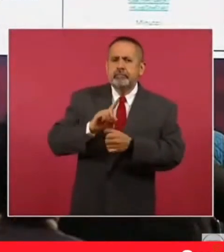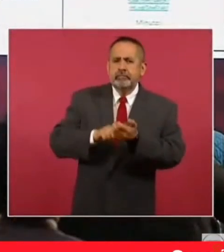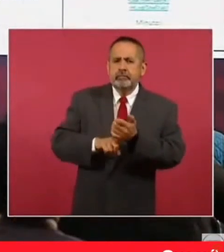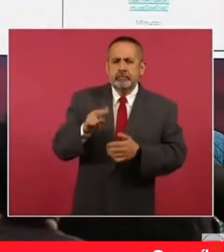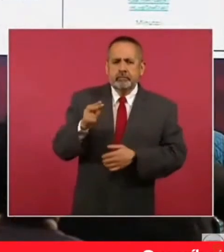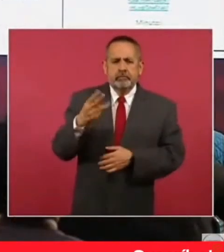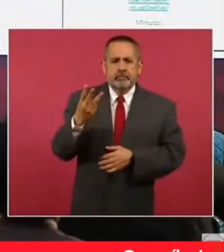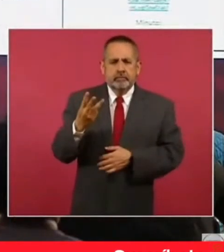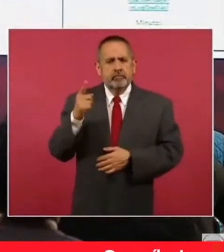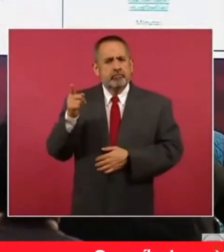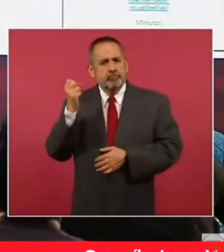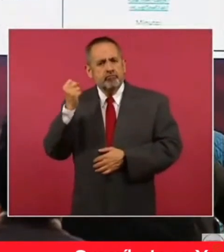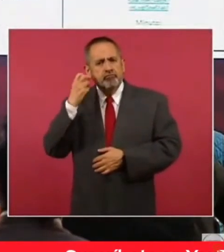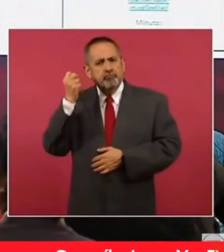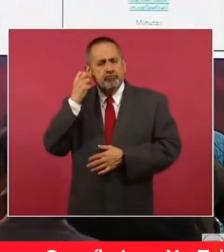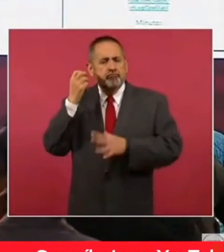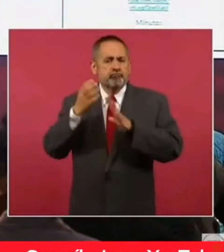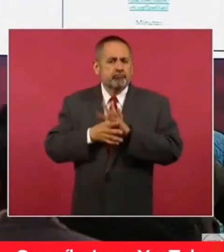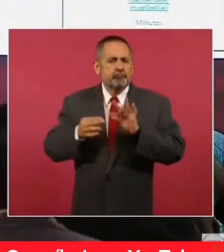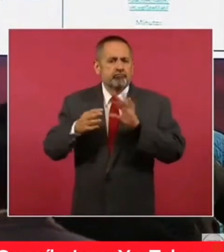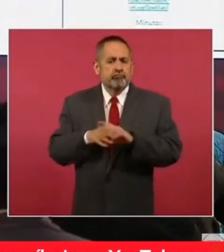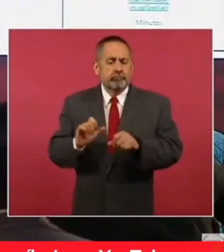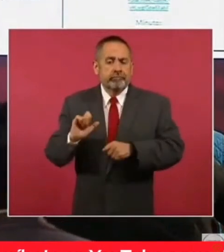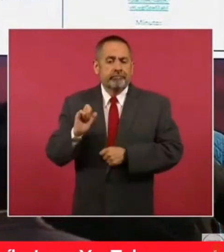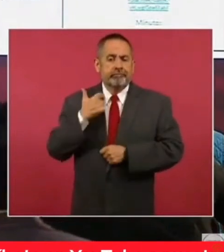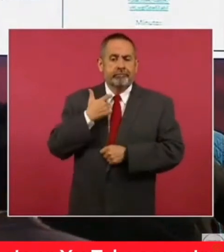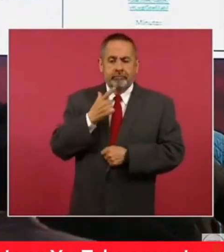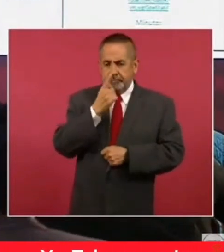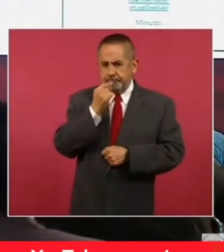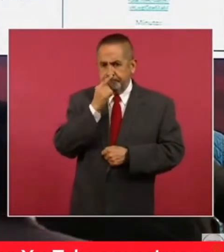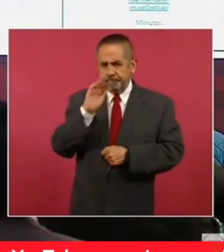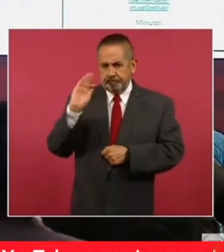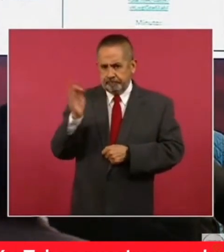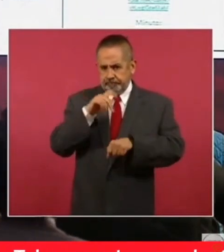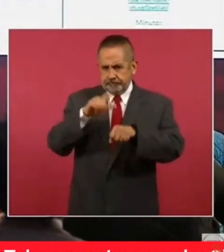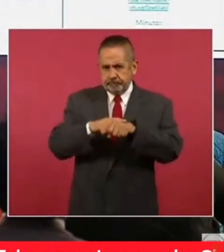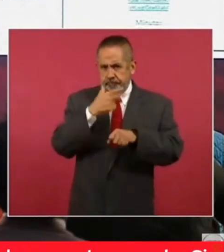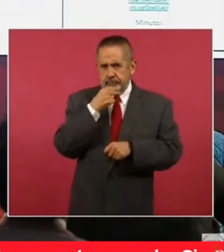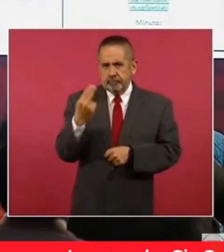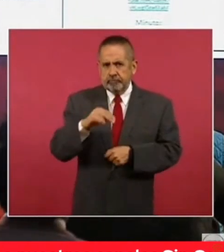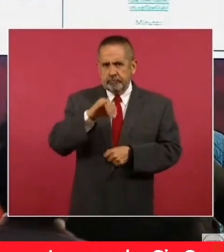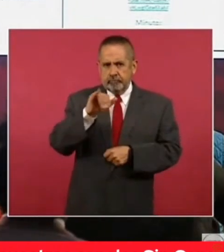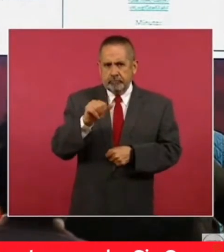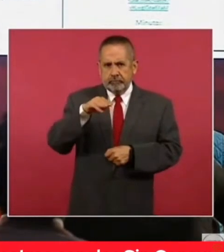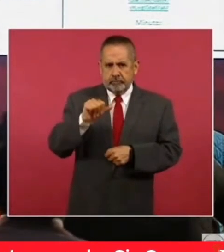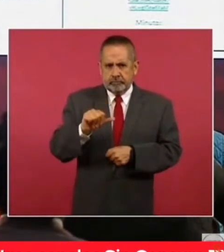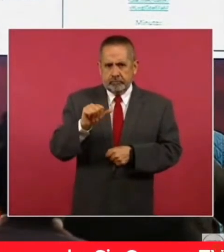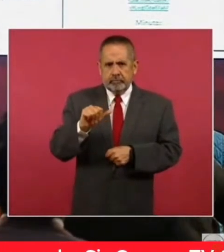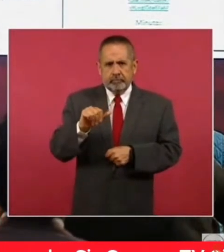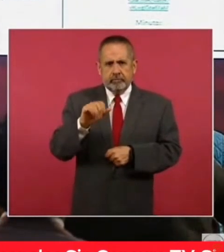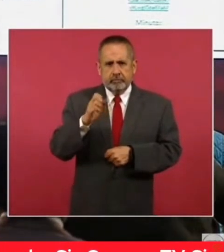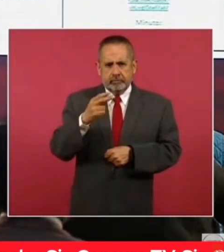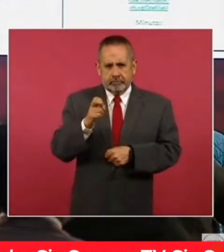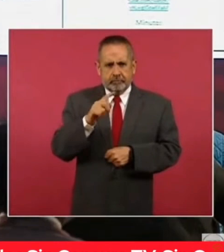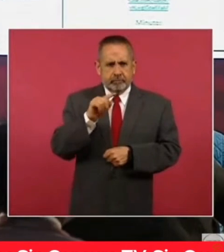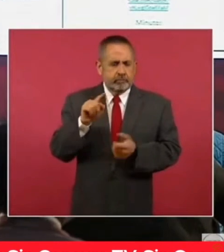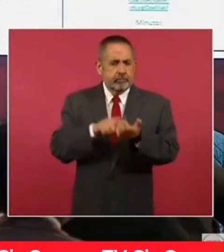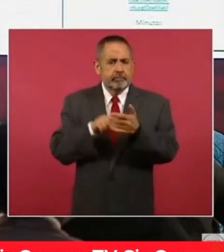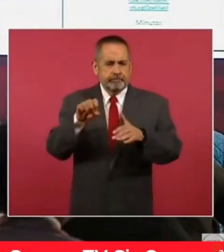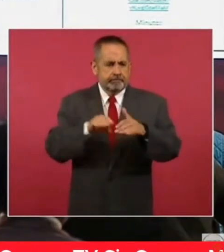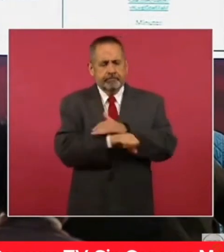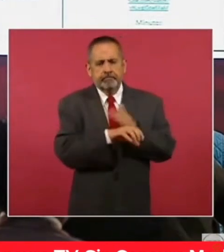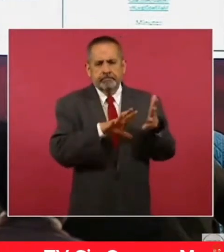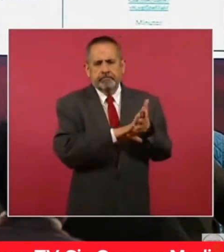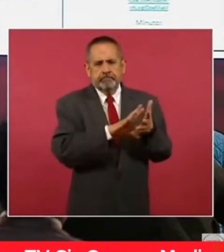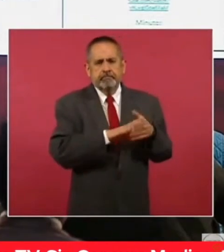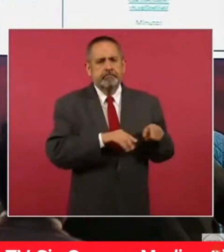expuso el caso de un ex policía federal se llama Jaime Galindo Hernández él estaba privado de